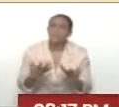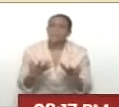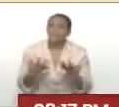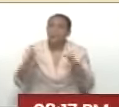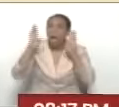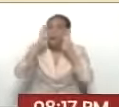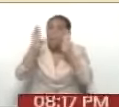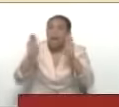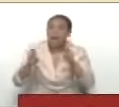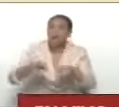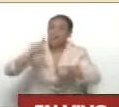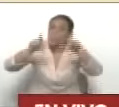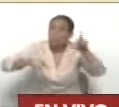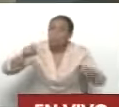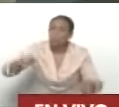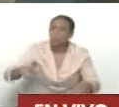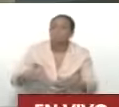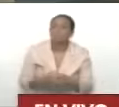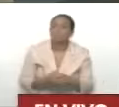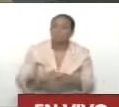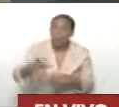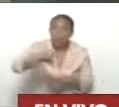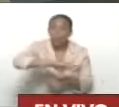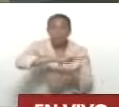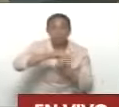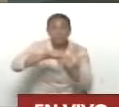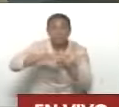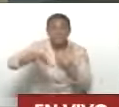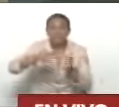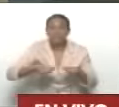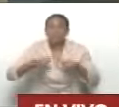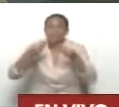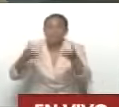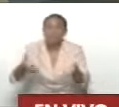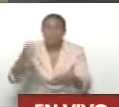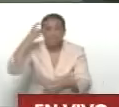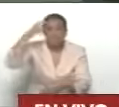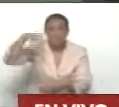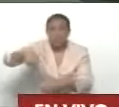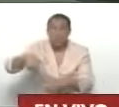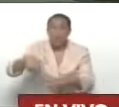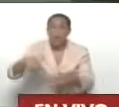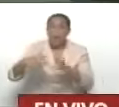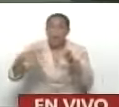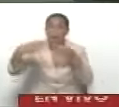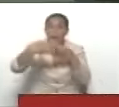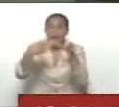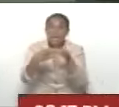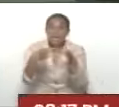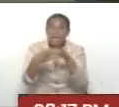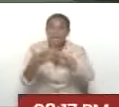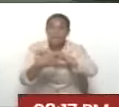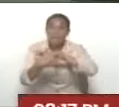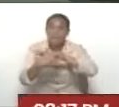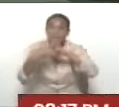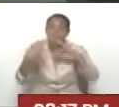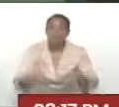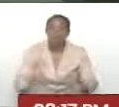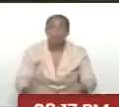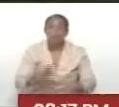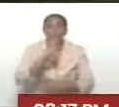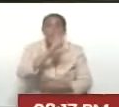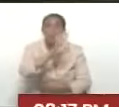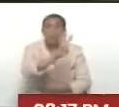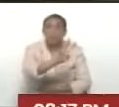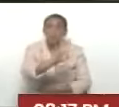la atención de toda la costa oriental del lago. También estamos entregando una serie de equipamientos, más de 451